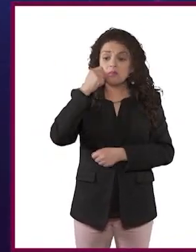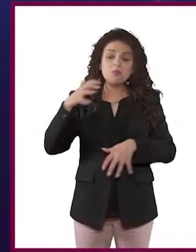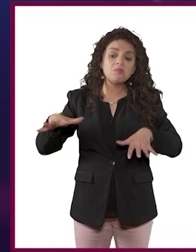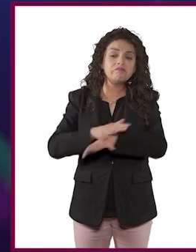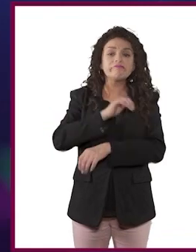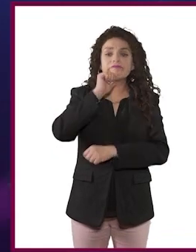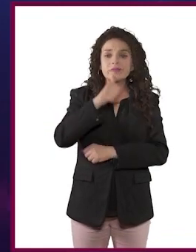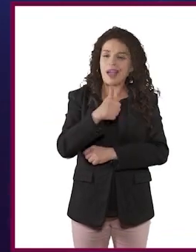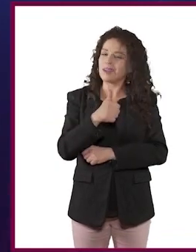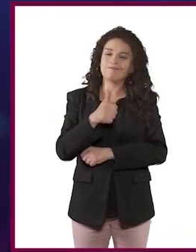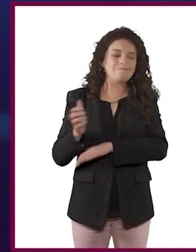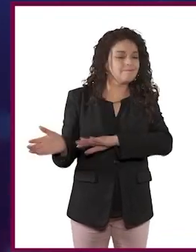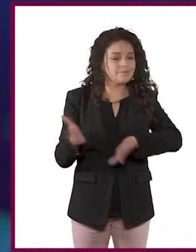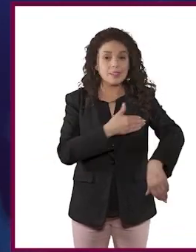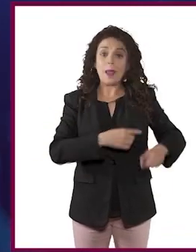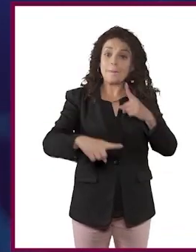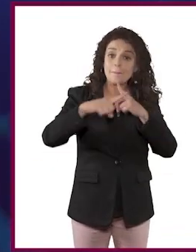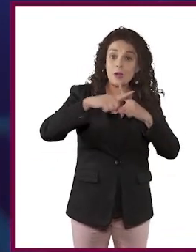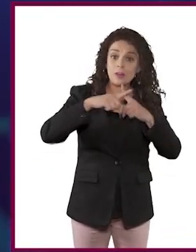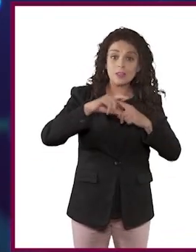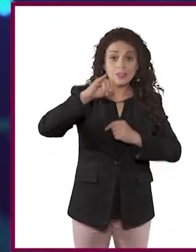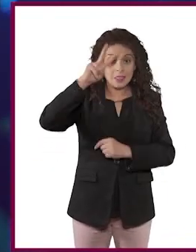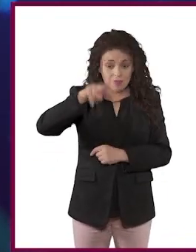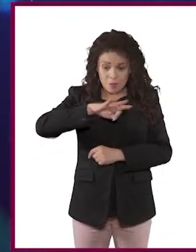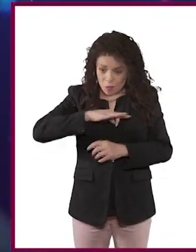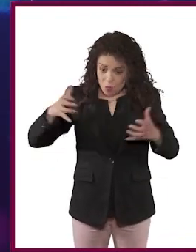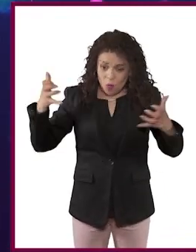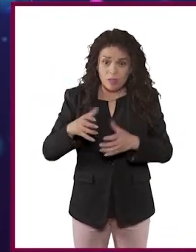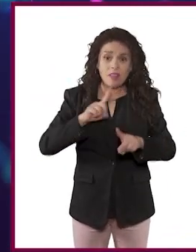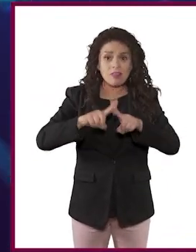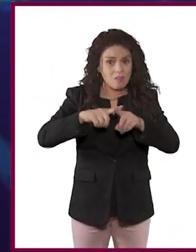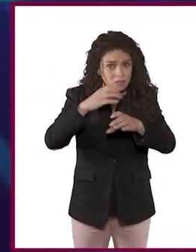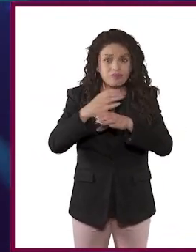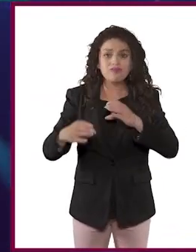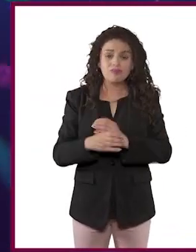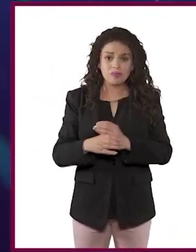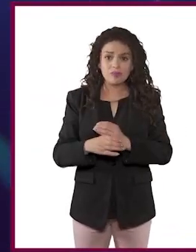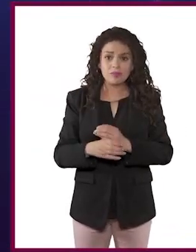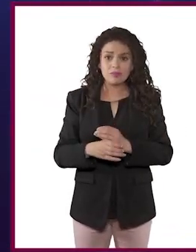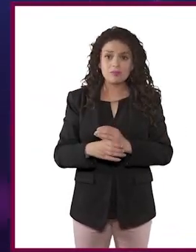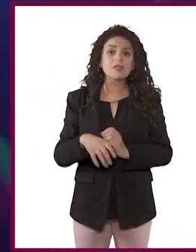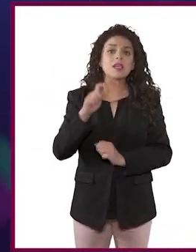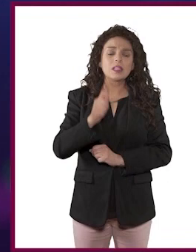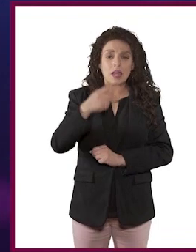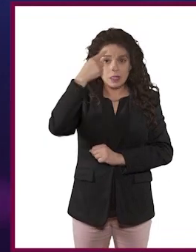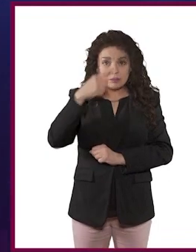que tener una actitud positiva, realista, de que sí hay cosas que podemos hacer. Pueden ser